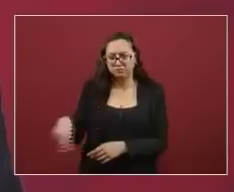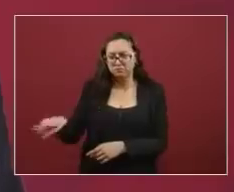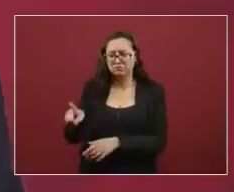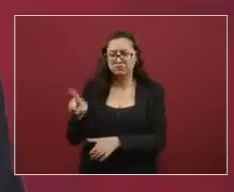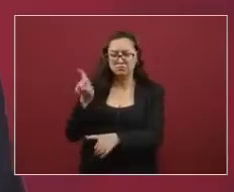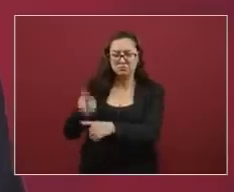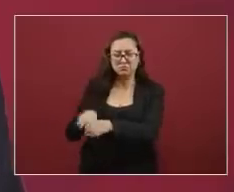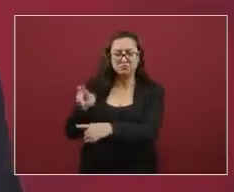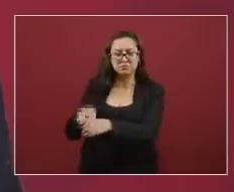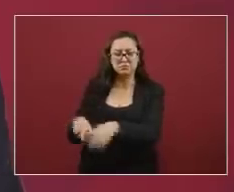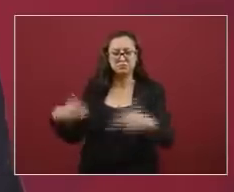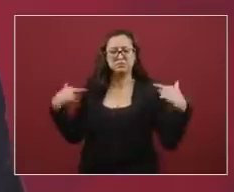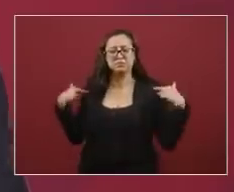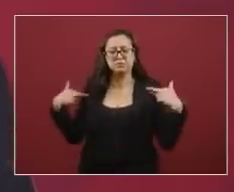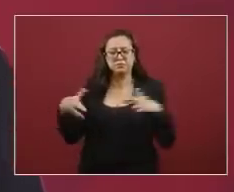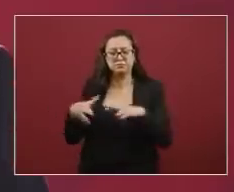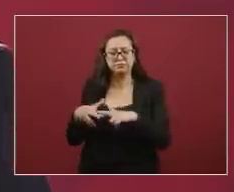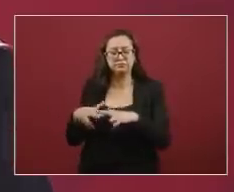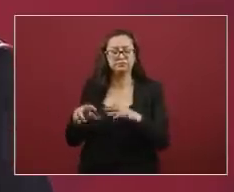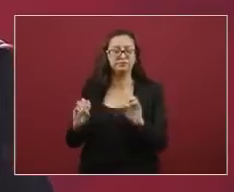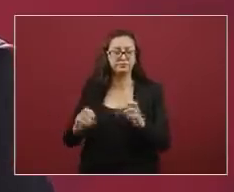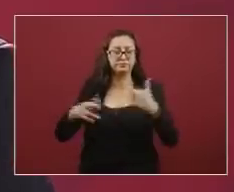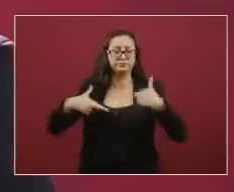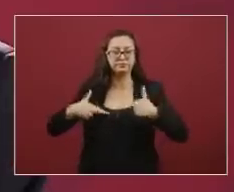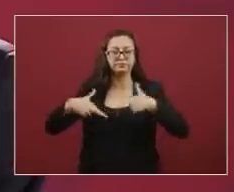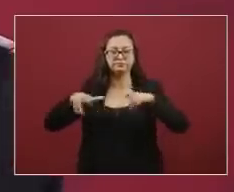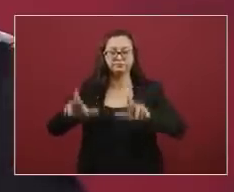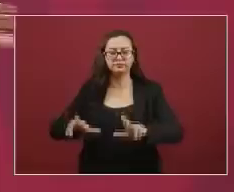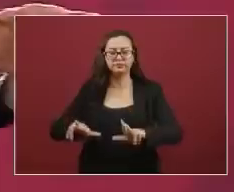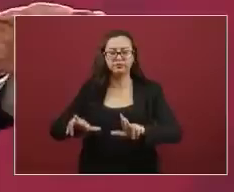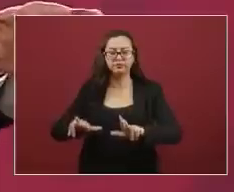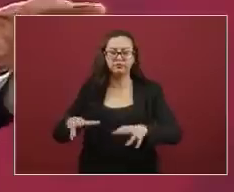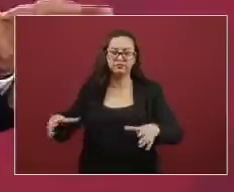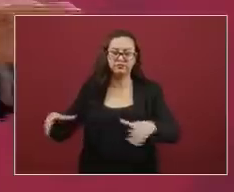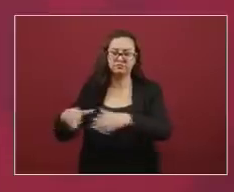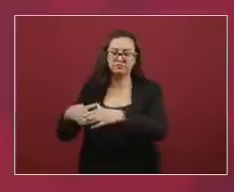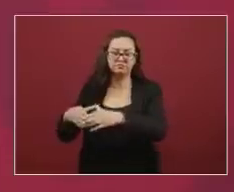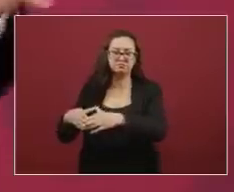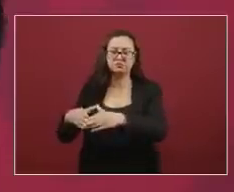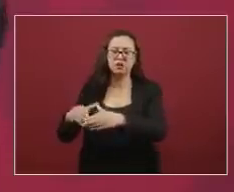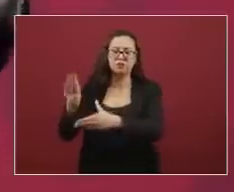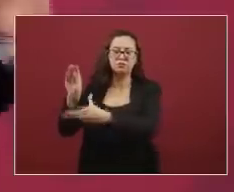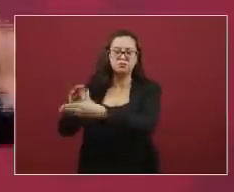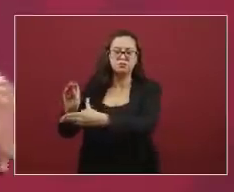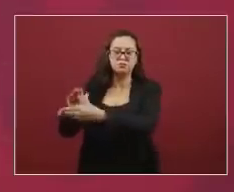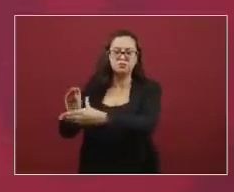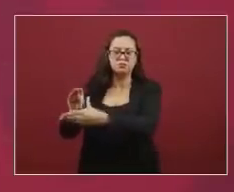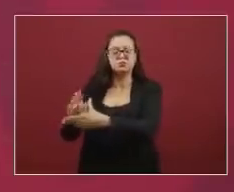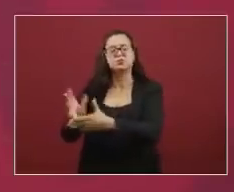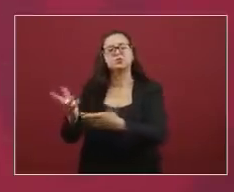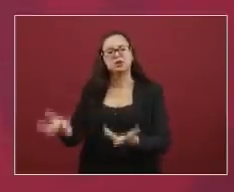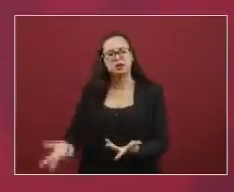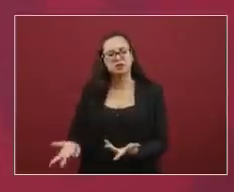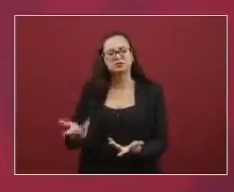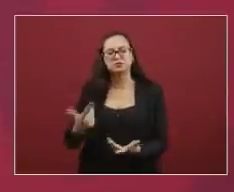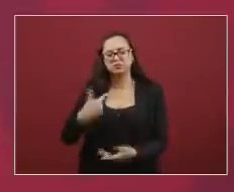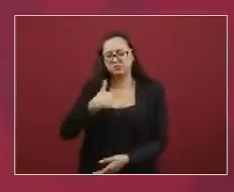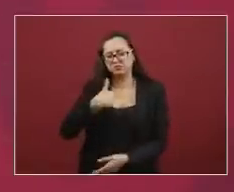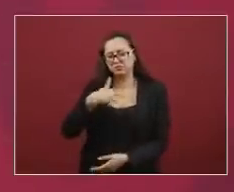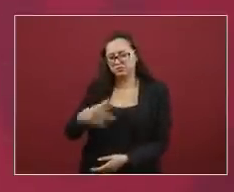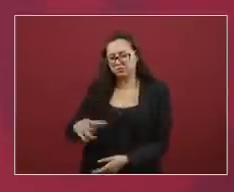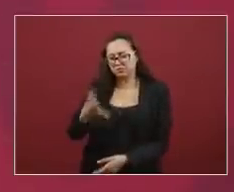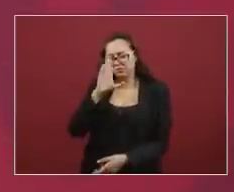agremiados, representados, en este caso de los maestros. Entonces yo quiero tener una comunicación